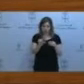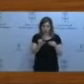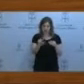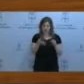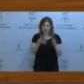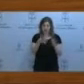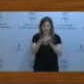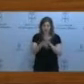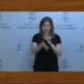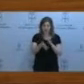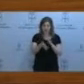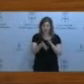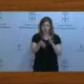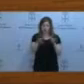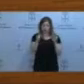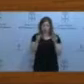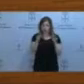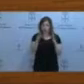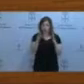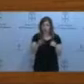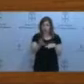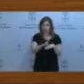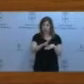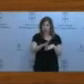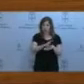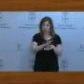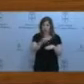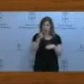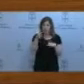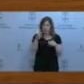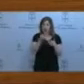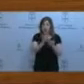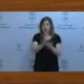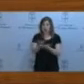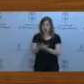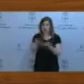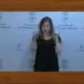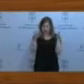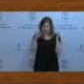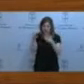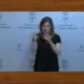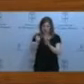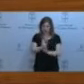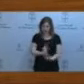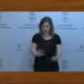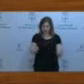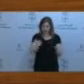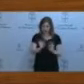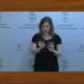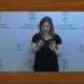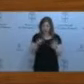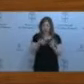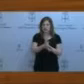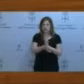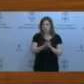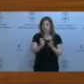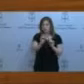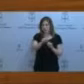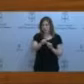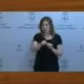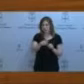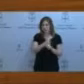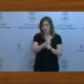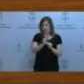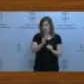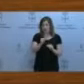las demandas, al llegar a usted a la consejería, no fue atender las demandas de las áreas en sí, sino que anunció precisamente su fusión, ¿no? Y le